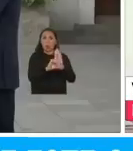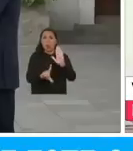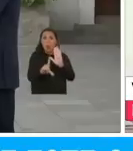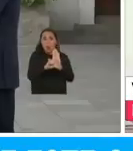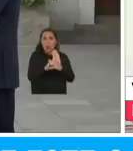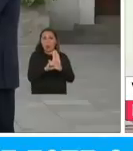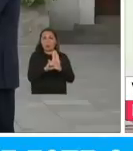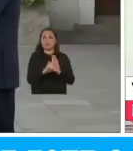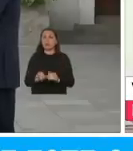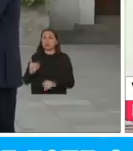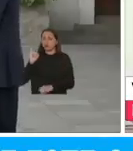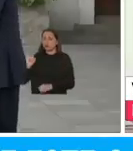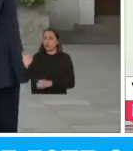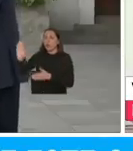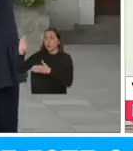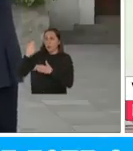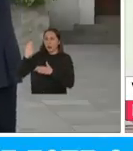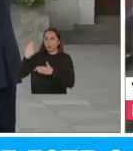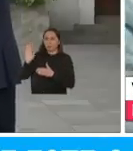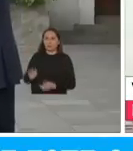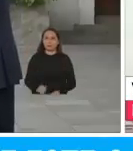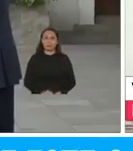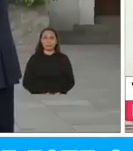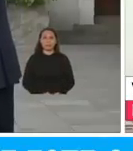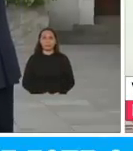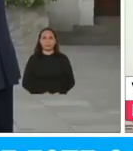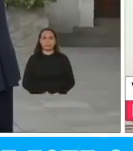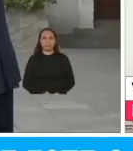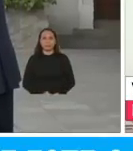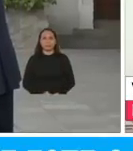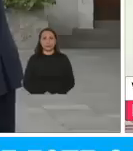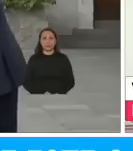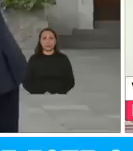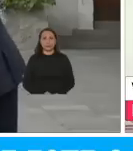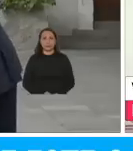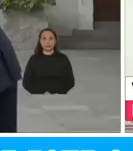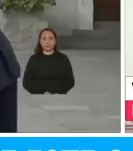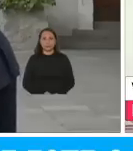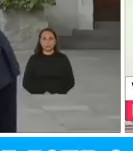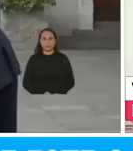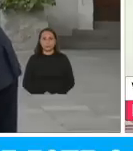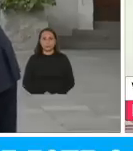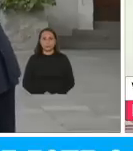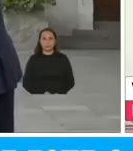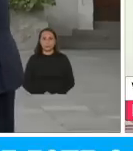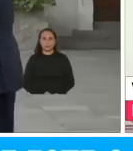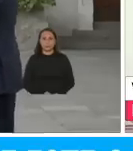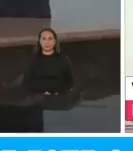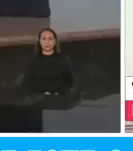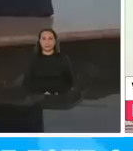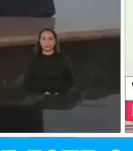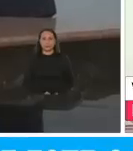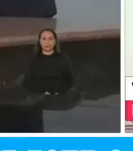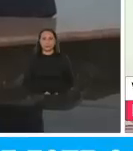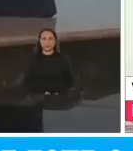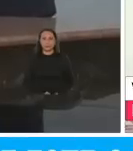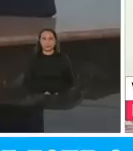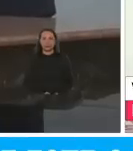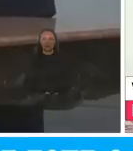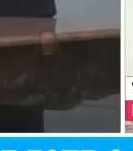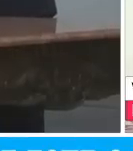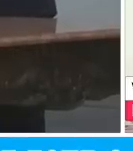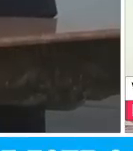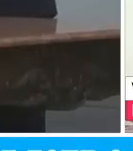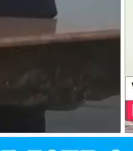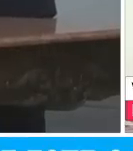Perdona, Fidel. Perdona, Fidel. Cerro Castillo fue en mayo. Sí, senador. Perdona, Fidel. Yo creo que recuerdo perfecto porque la tesis